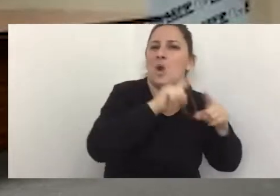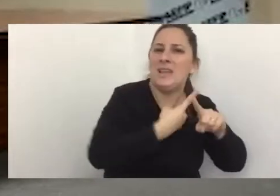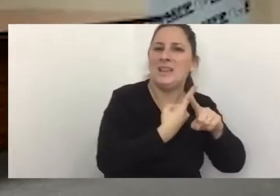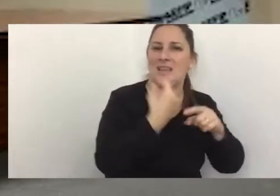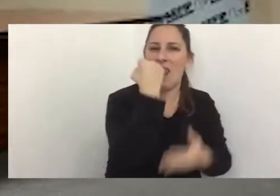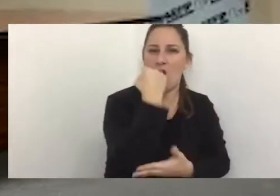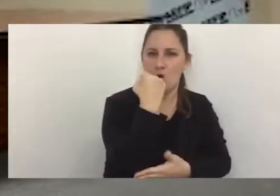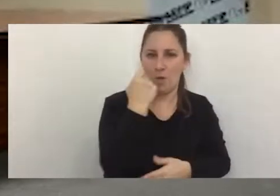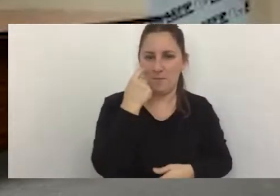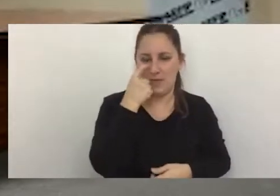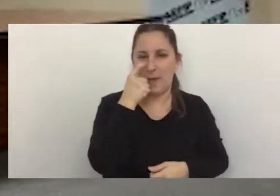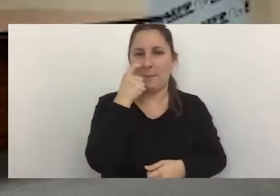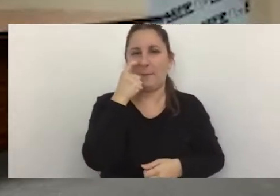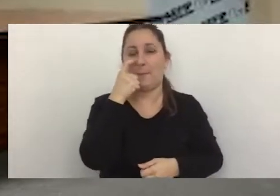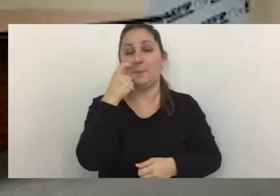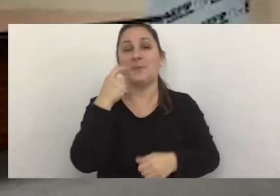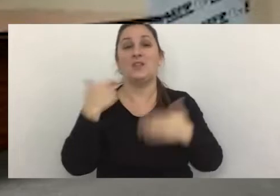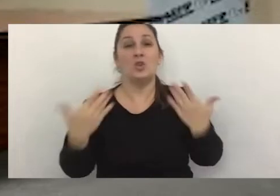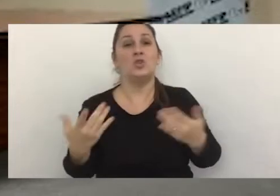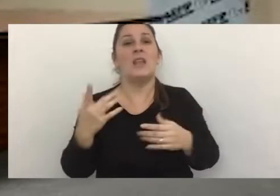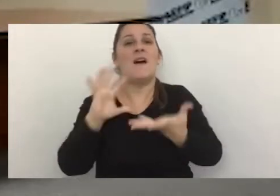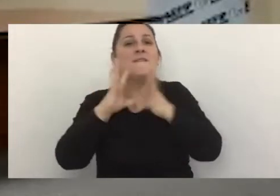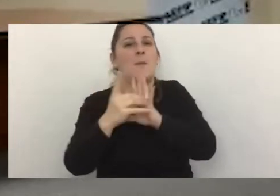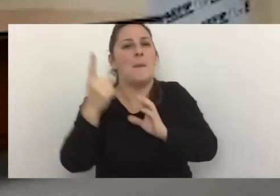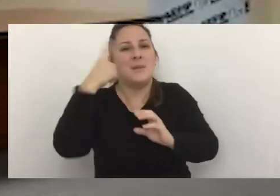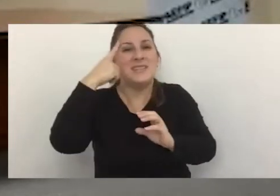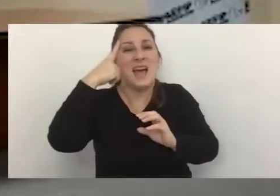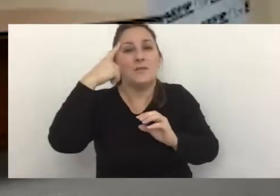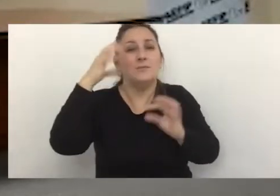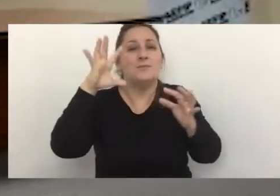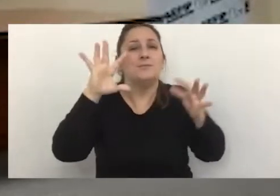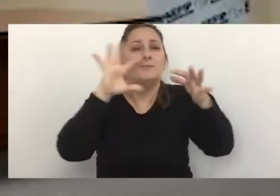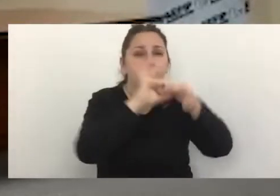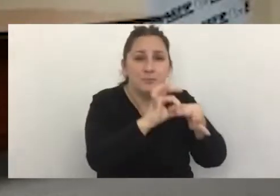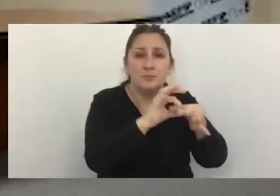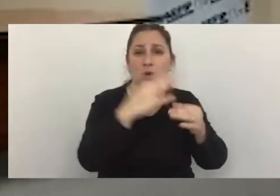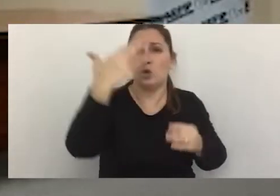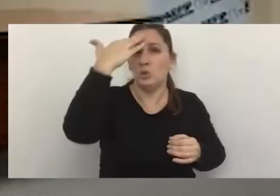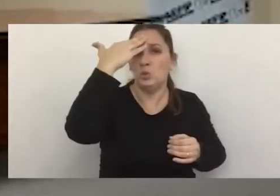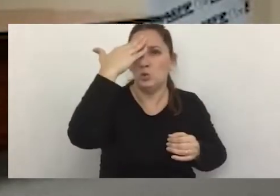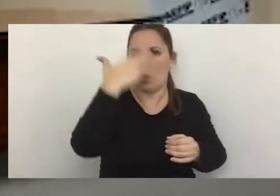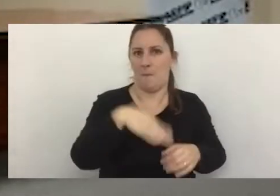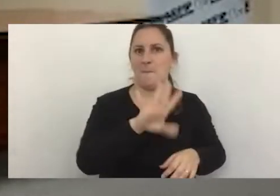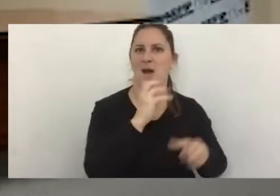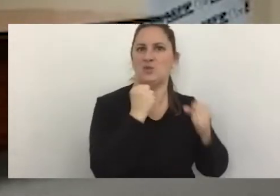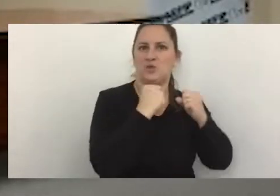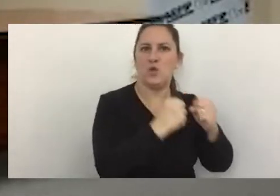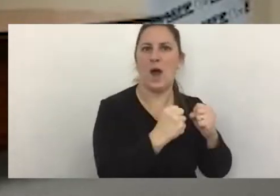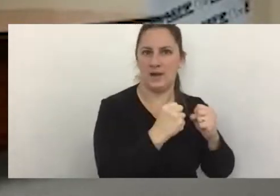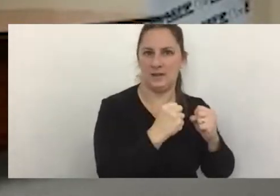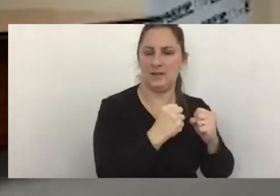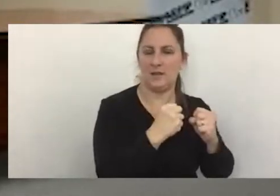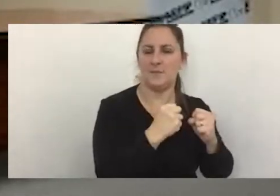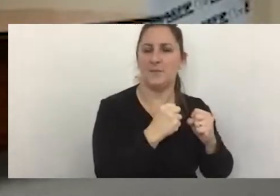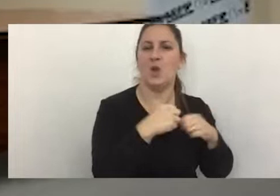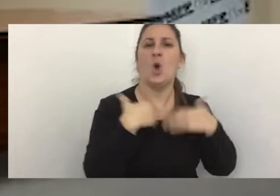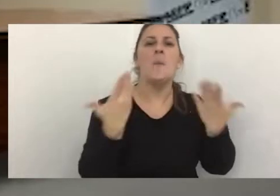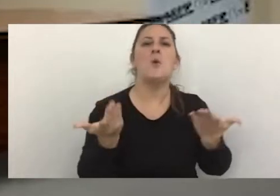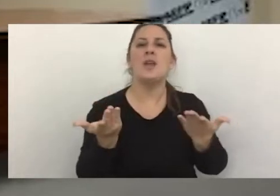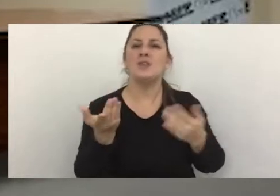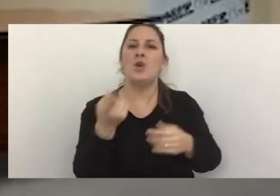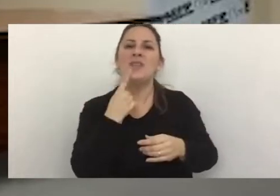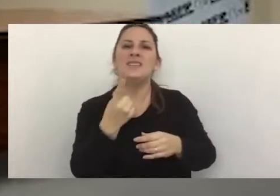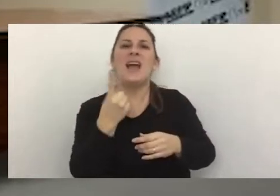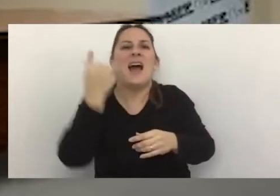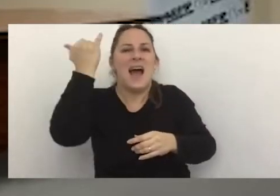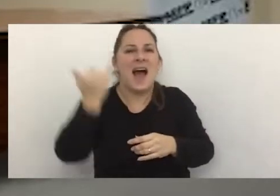que la respuesta, desde el punto de vista constitucional, es más fuerte. Por eso no es neutral la